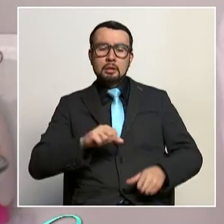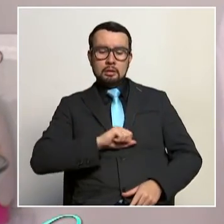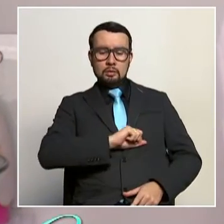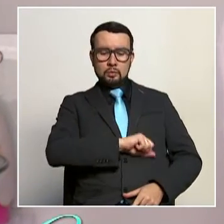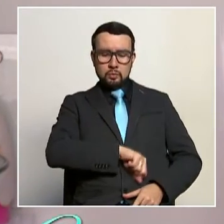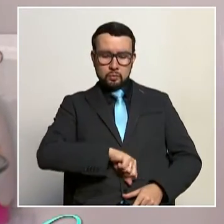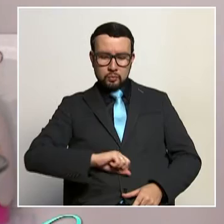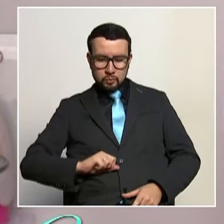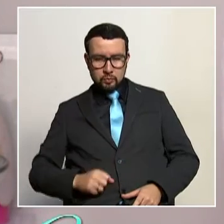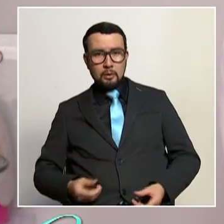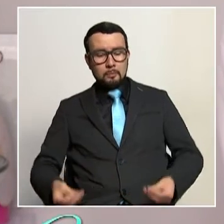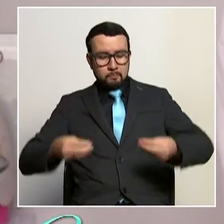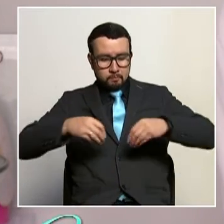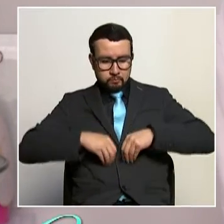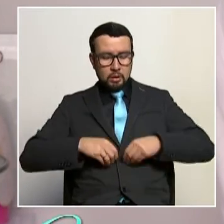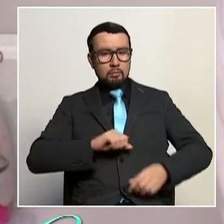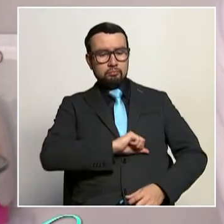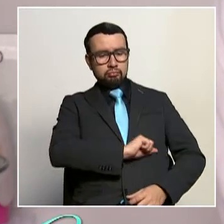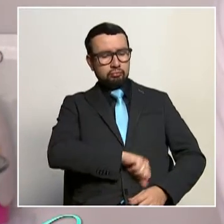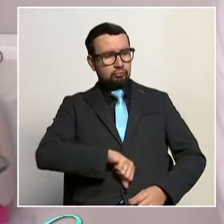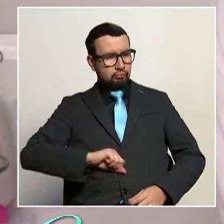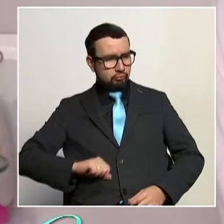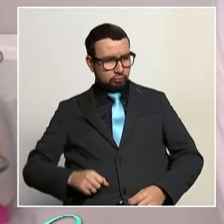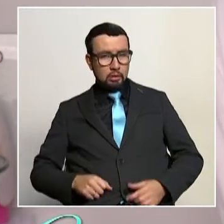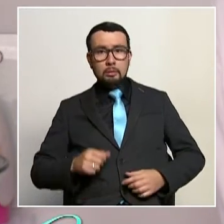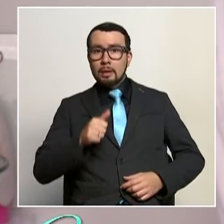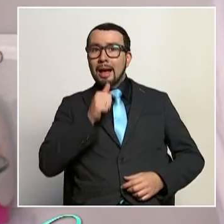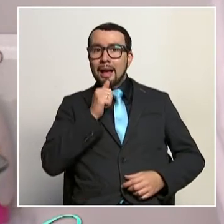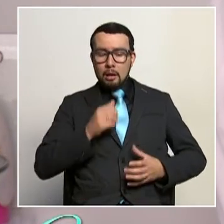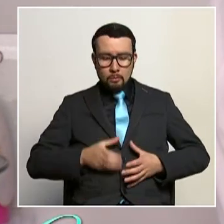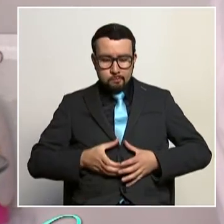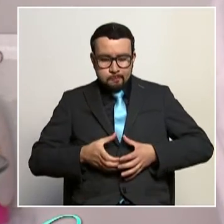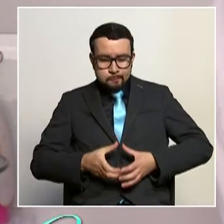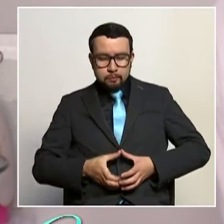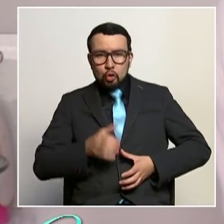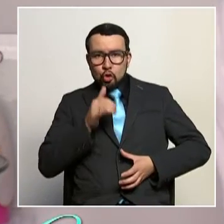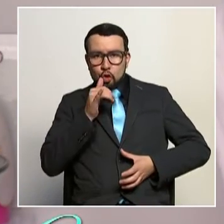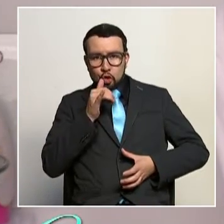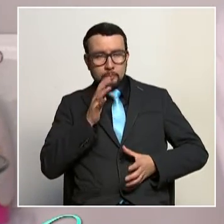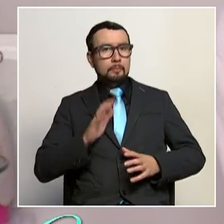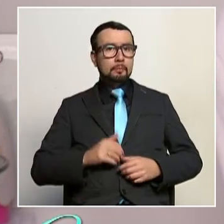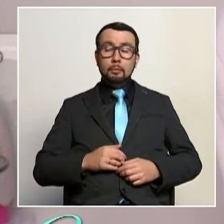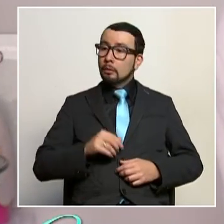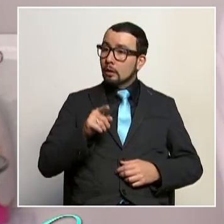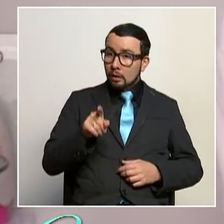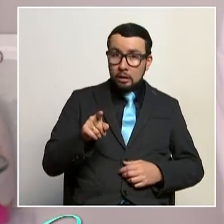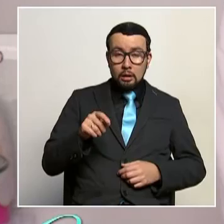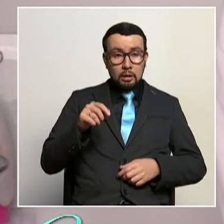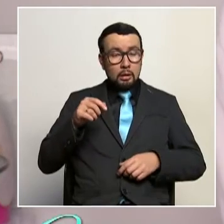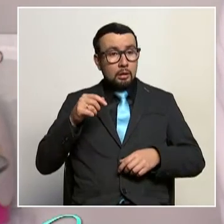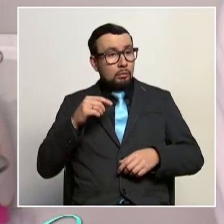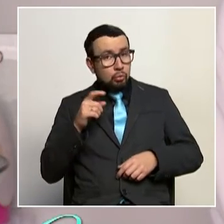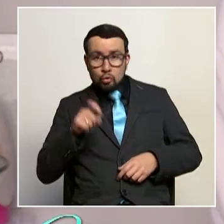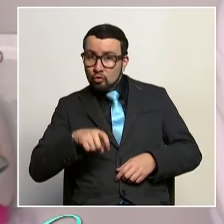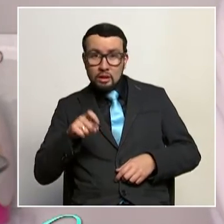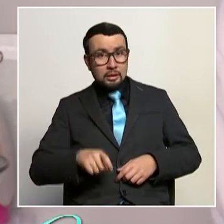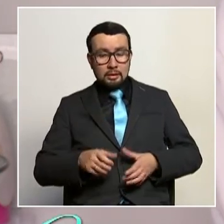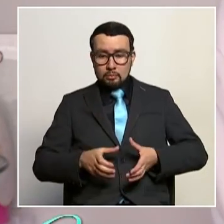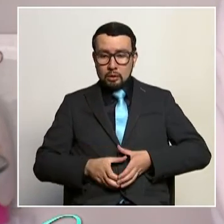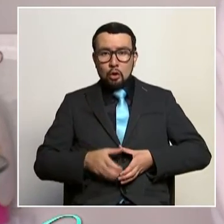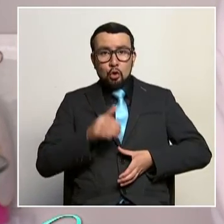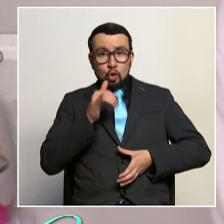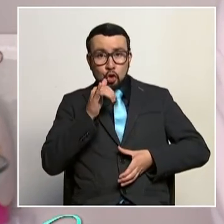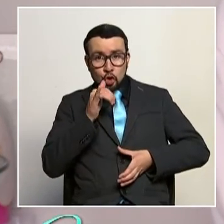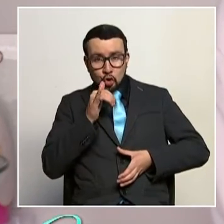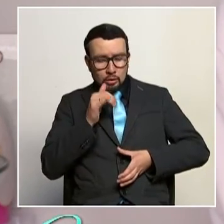transvaginal, suprapúbica. Exactamente, con vejiga llena. Este examen no requiere vejiga llena, por el contrario, con la vejiga vacía lo